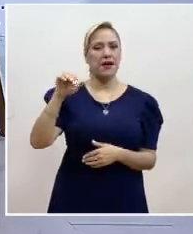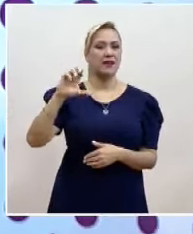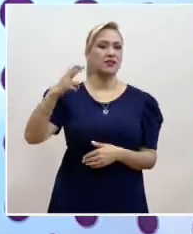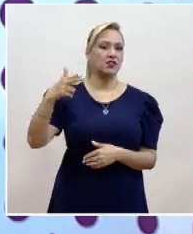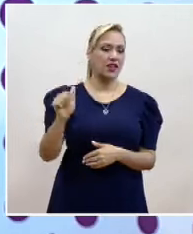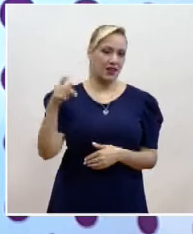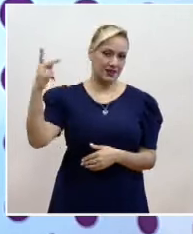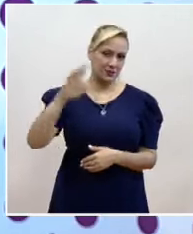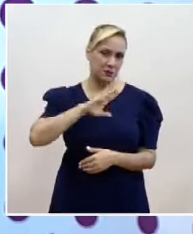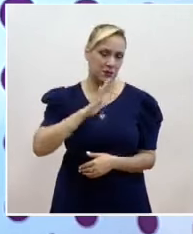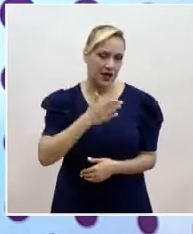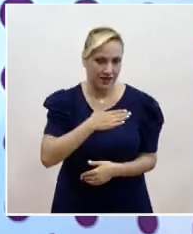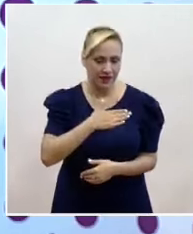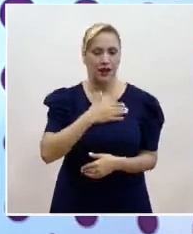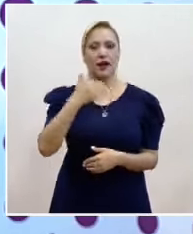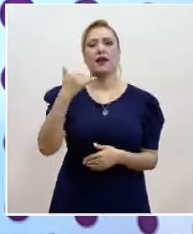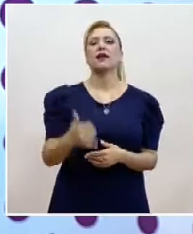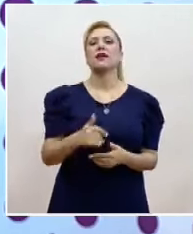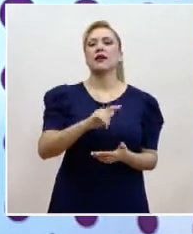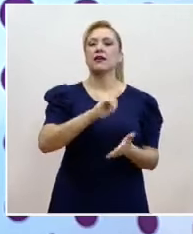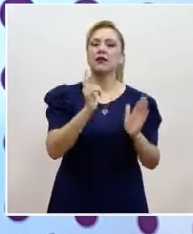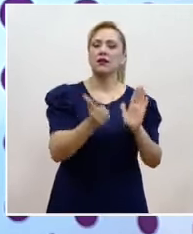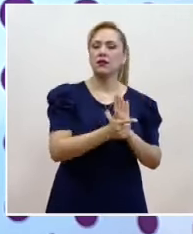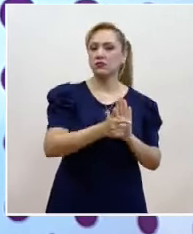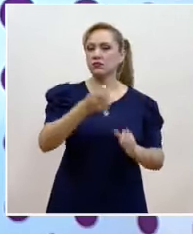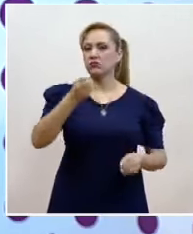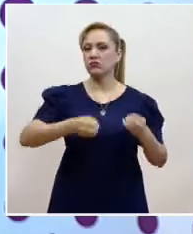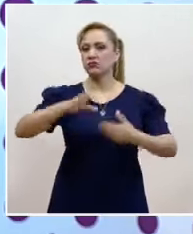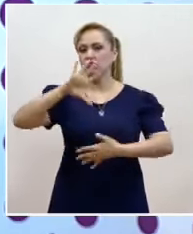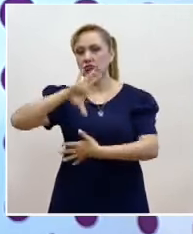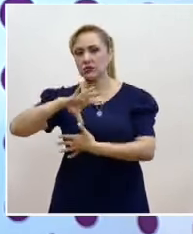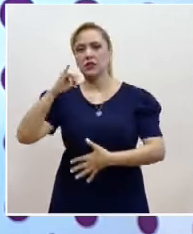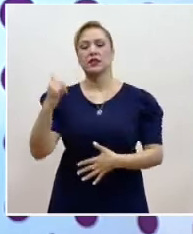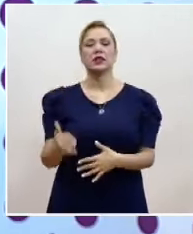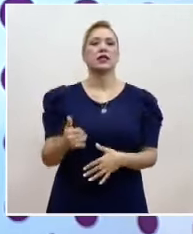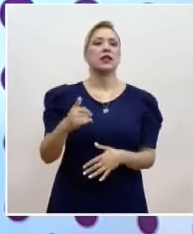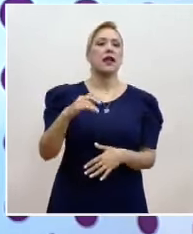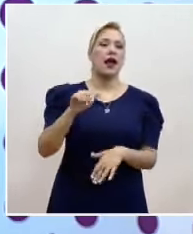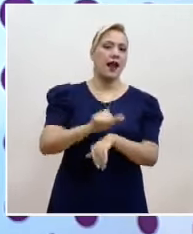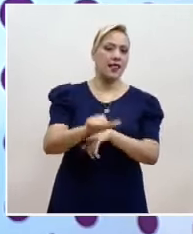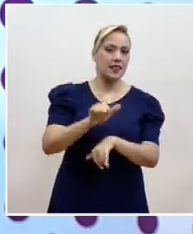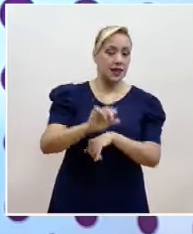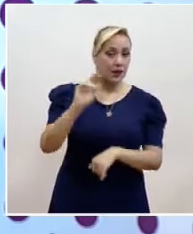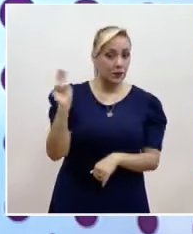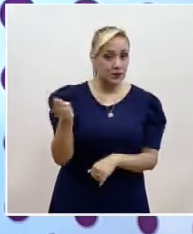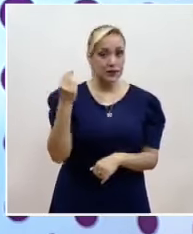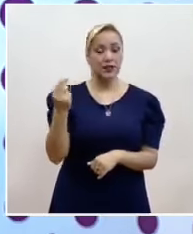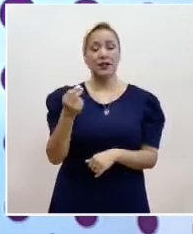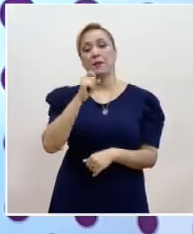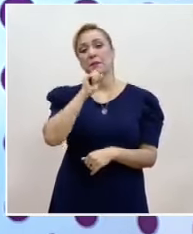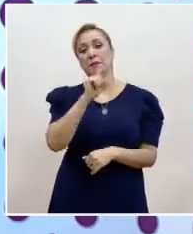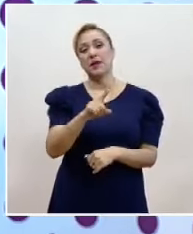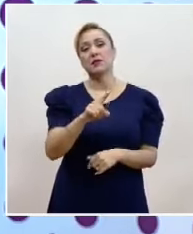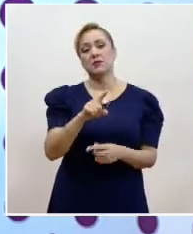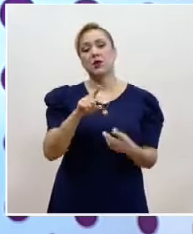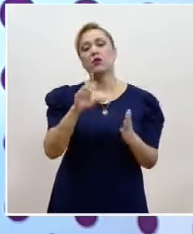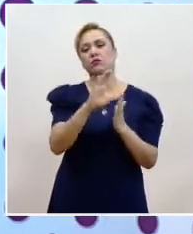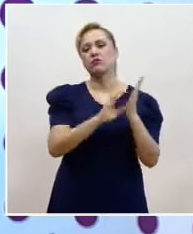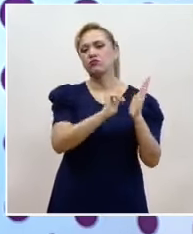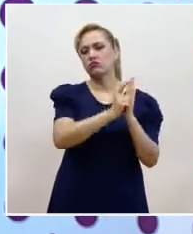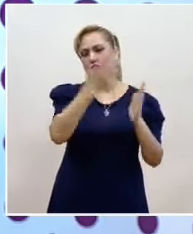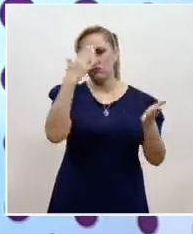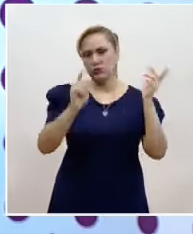Judicial de la Federación, en Derecho Judicial por la Universidad Panamericana y en la Universidad Austral de Argentina, y en Justicia Constitucional por la Universidad de